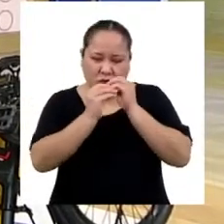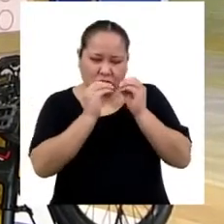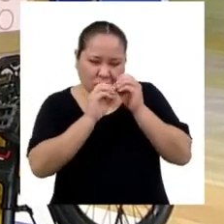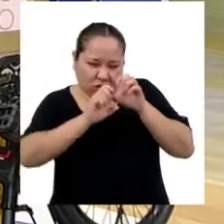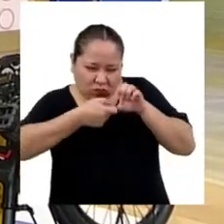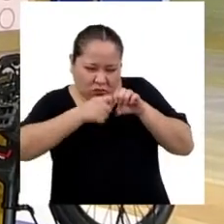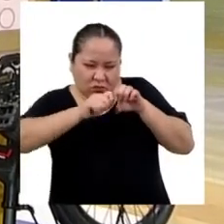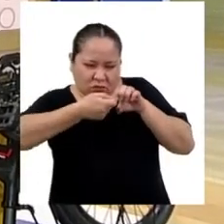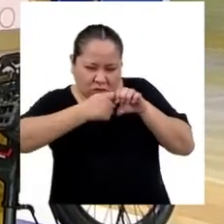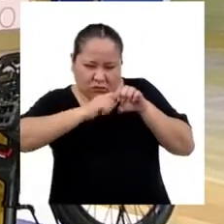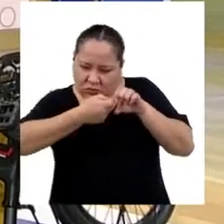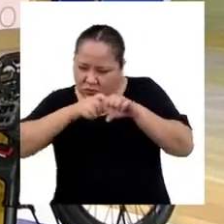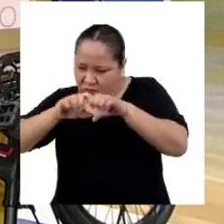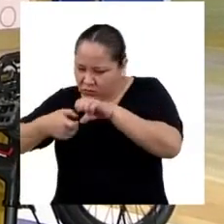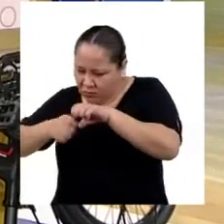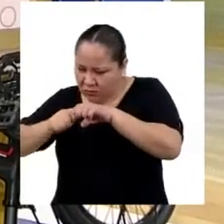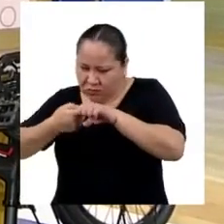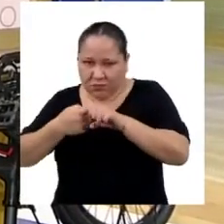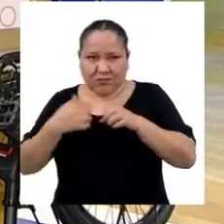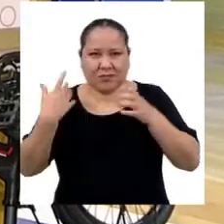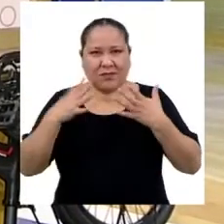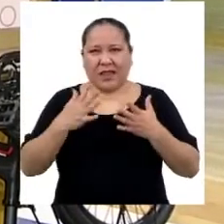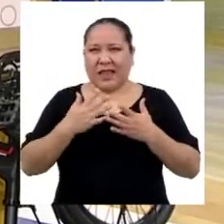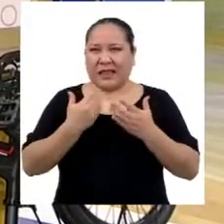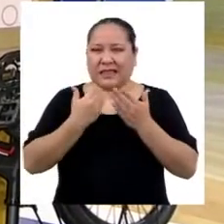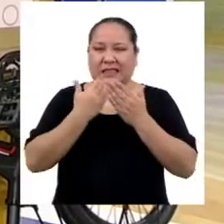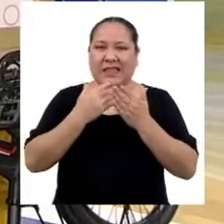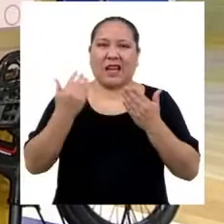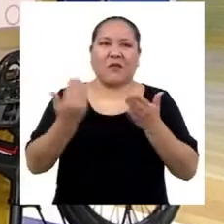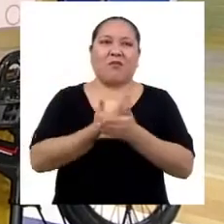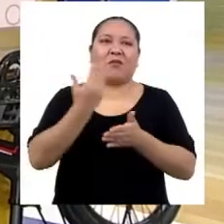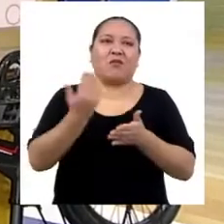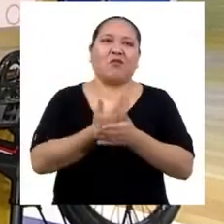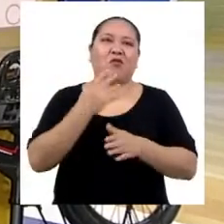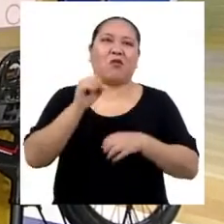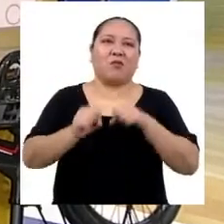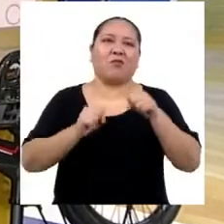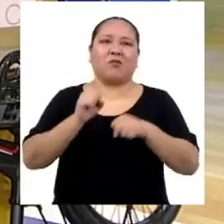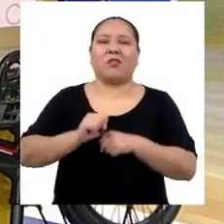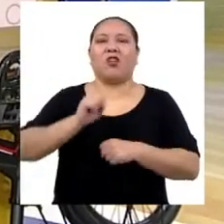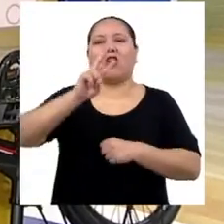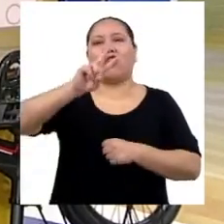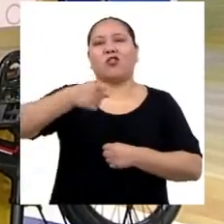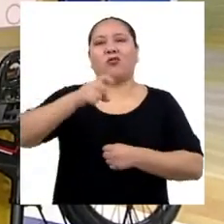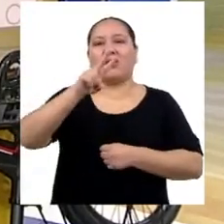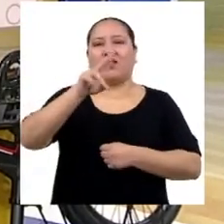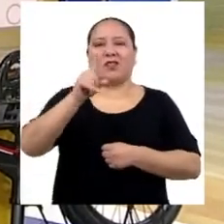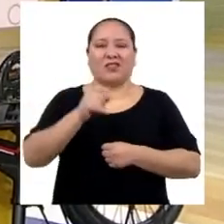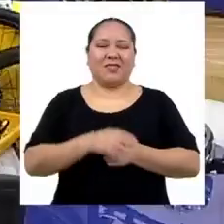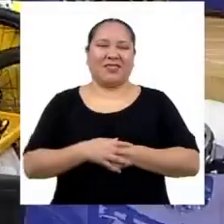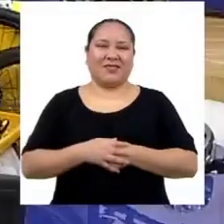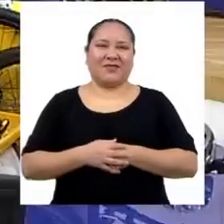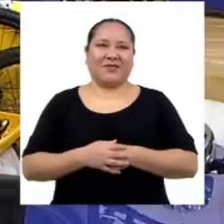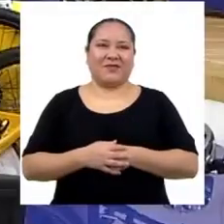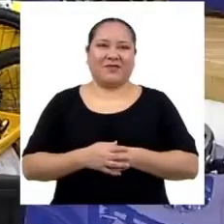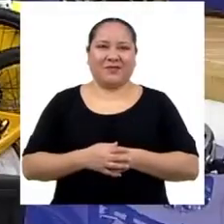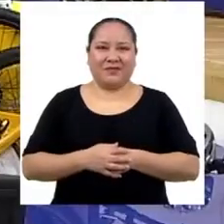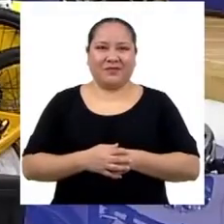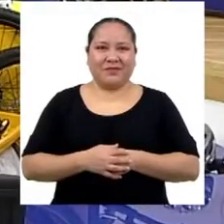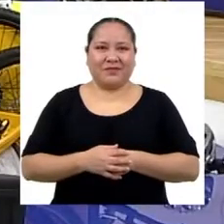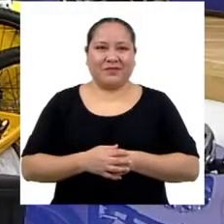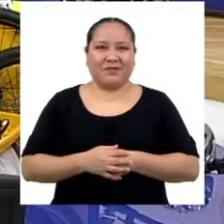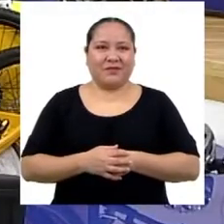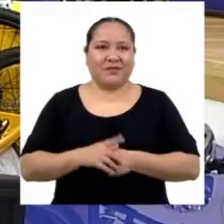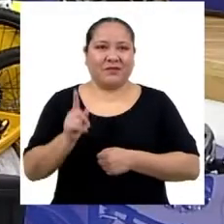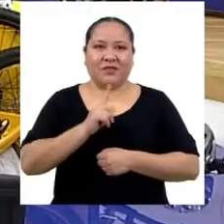cuantas tuercas y al parecer ya tendré mi nuevo vehículo para el 2021. No será